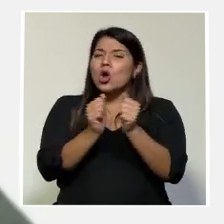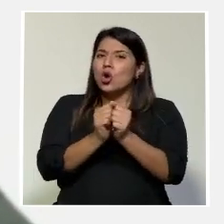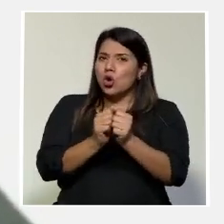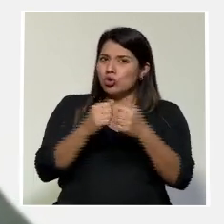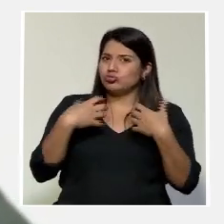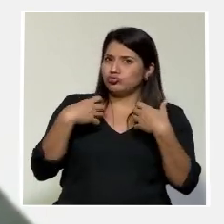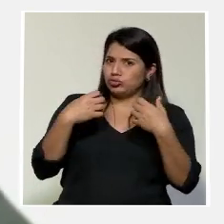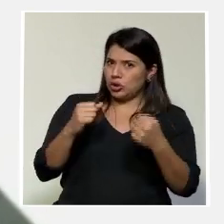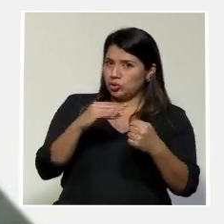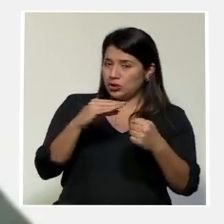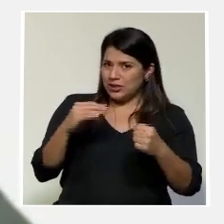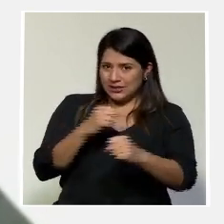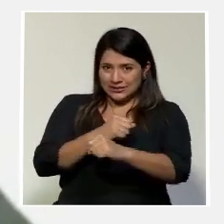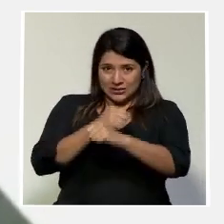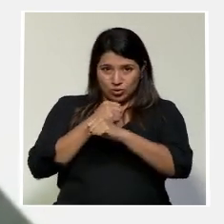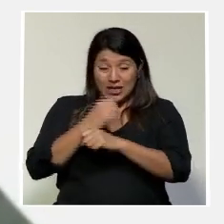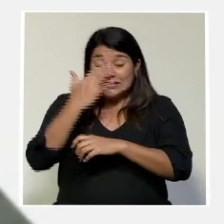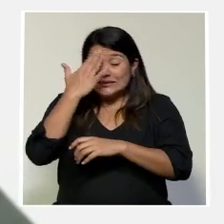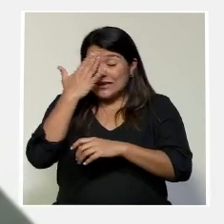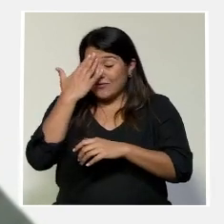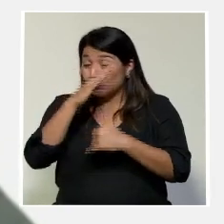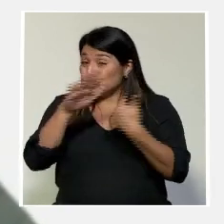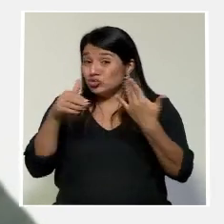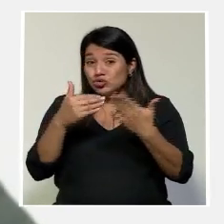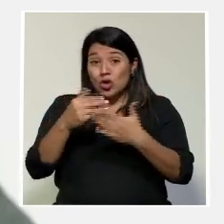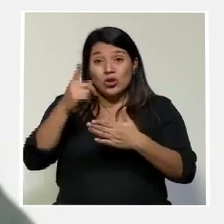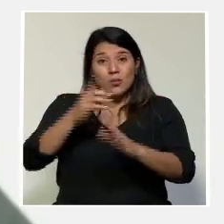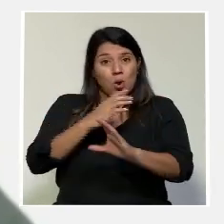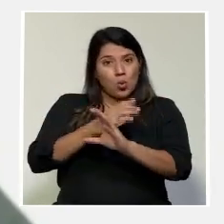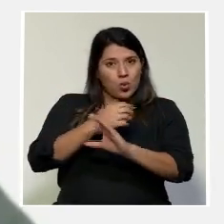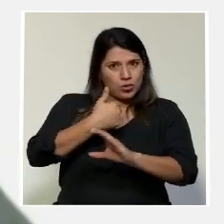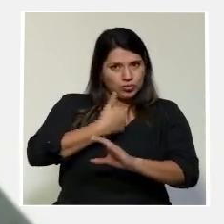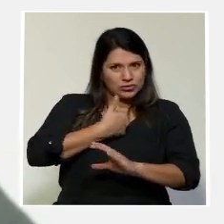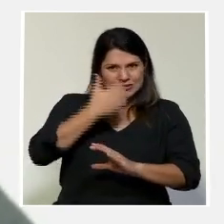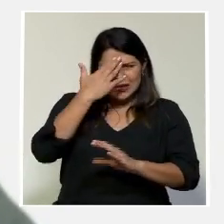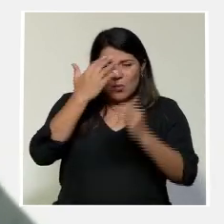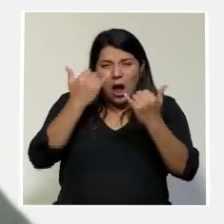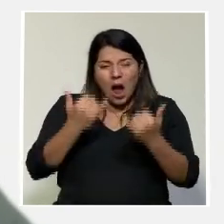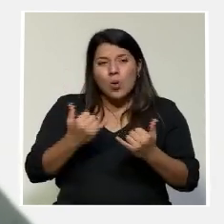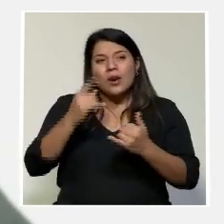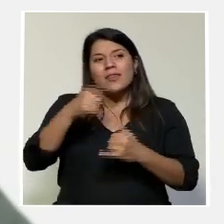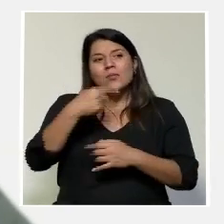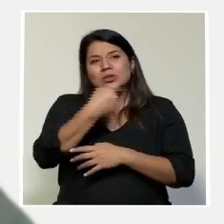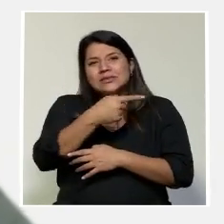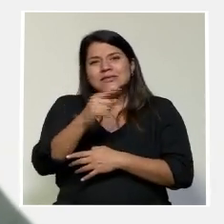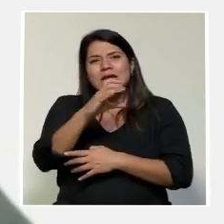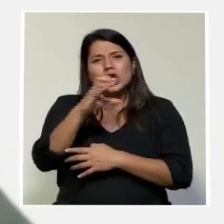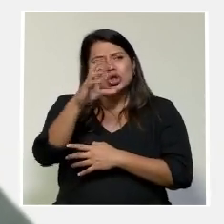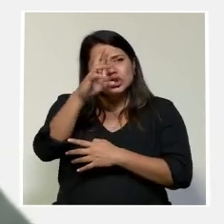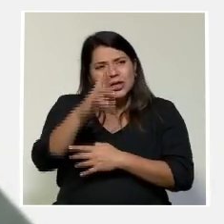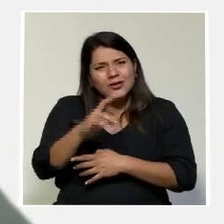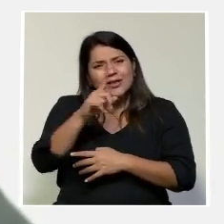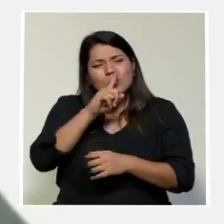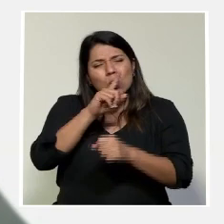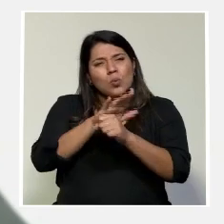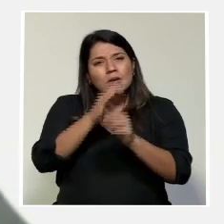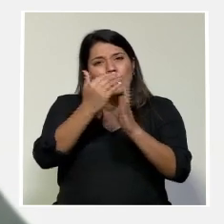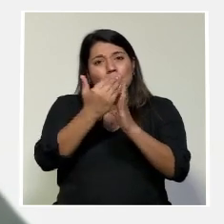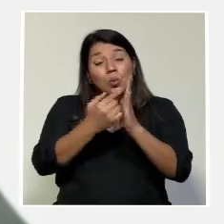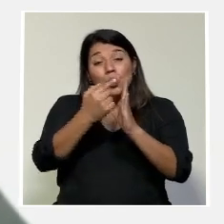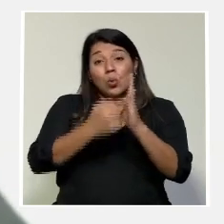todos tenemos que cuidarnos, sabemos que en este momento estamos en un momento de decir en el país hay que cuidarse, hay que dar protocolos, pero en los